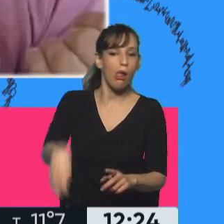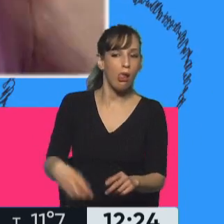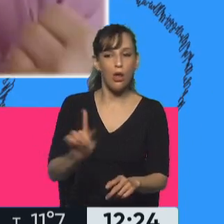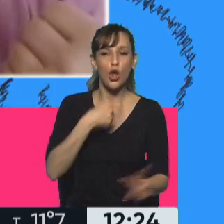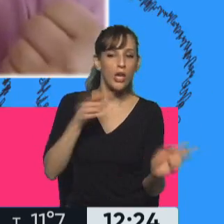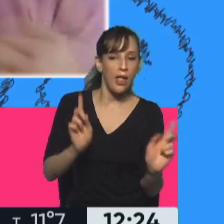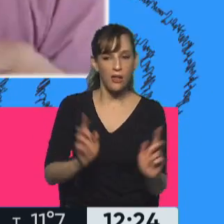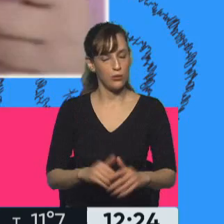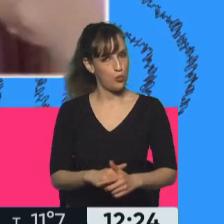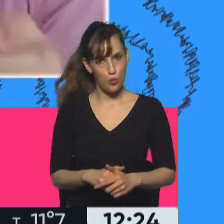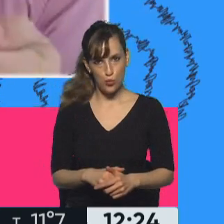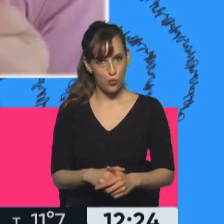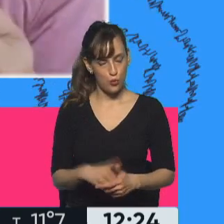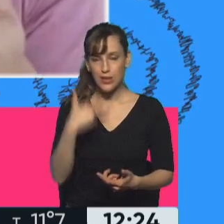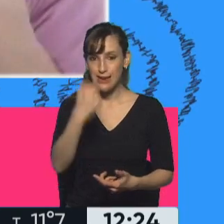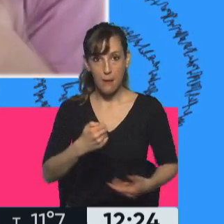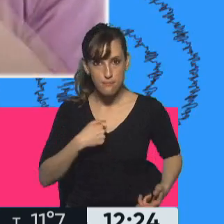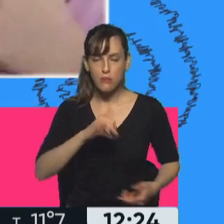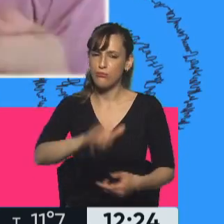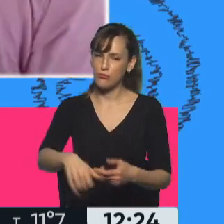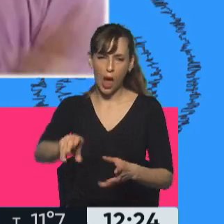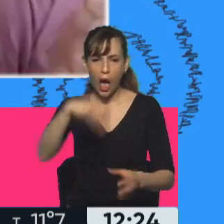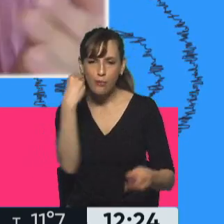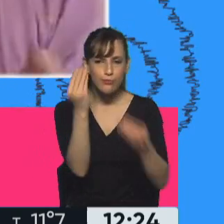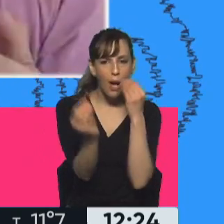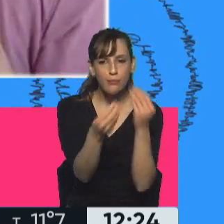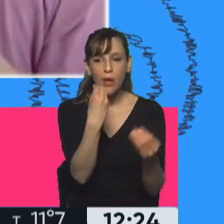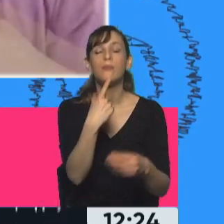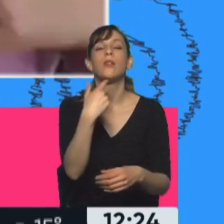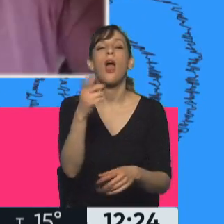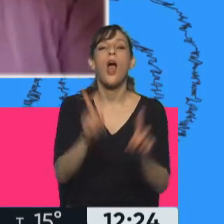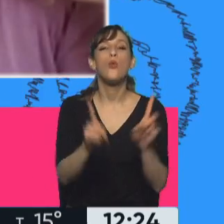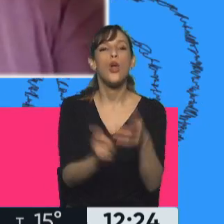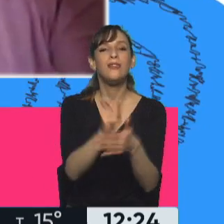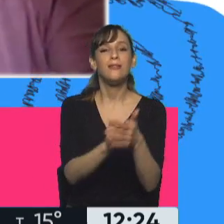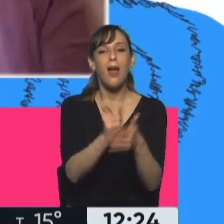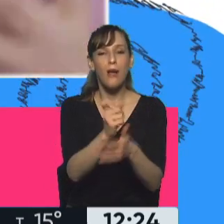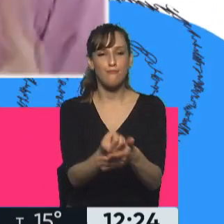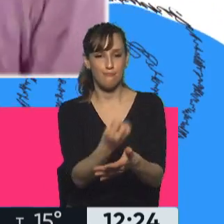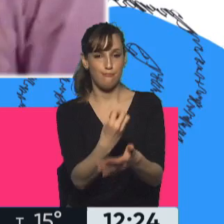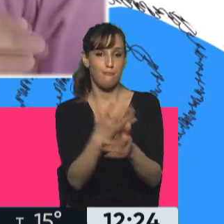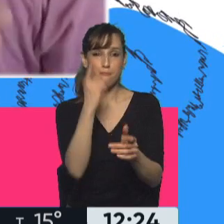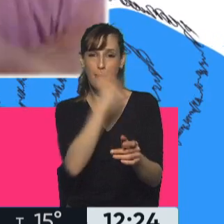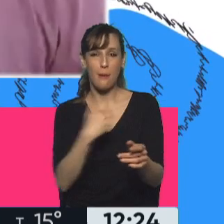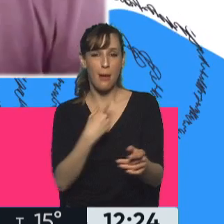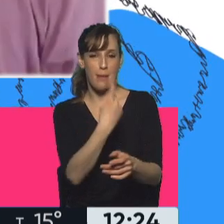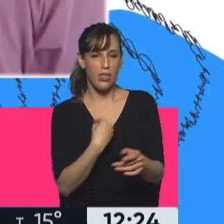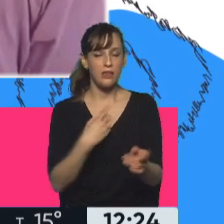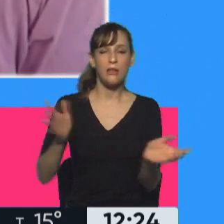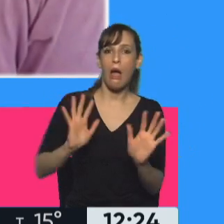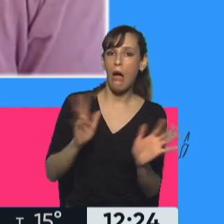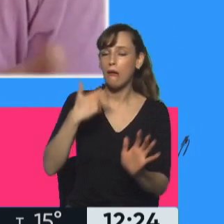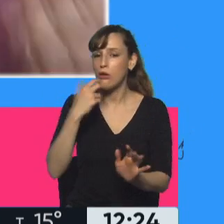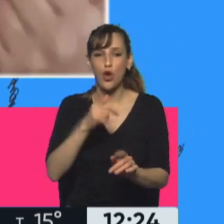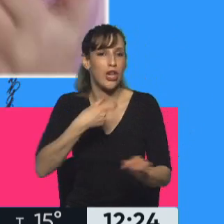me piden mucho los papás a través de Instagram. También me escriben y dicen no quieren comer o no hay manera de que disfrute o come siempre lo mismo. Y